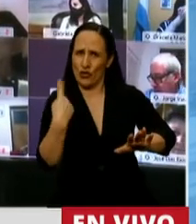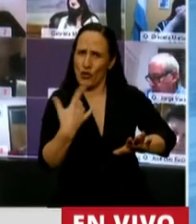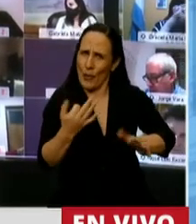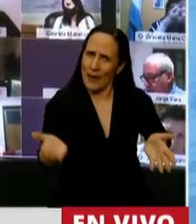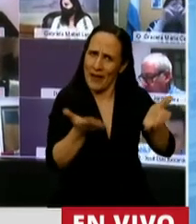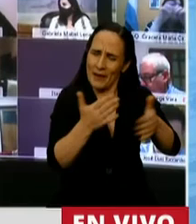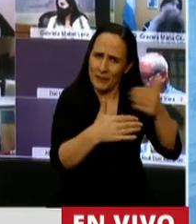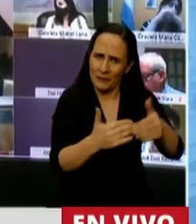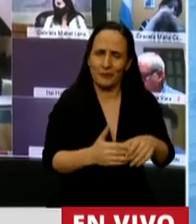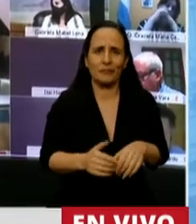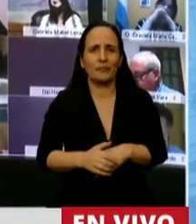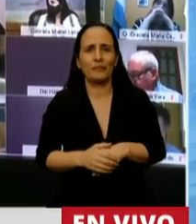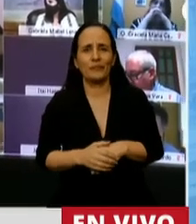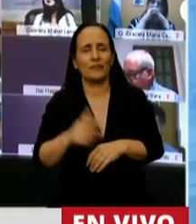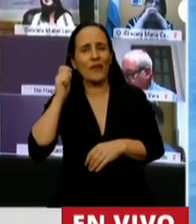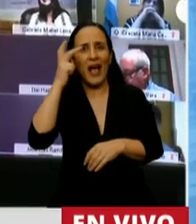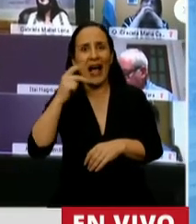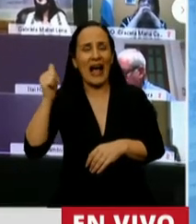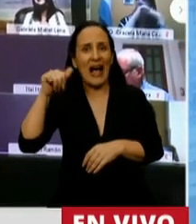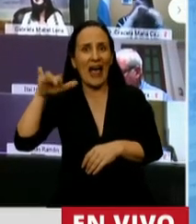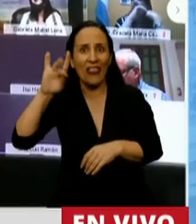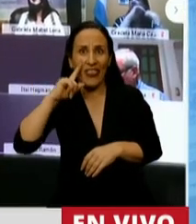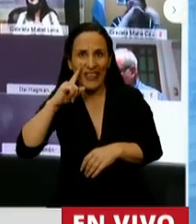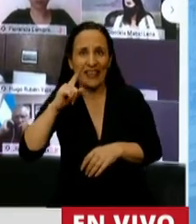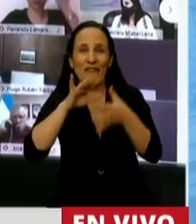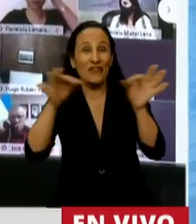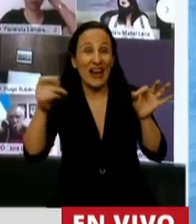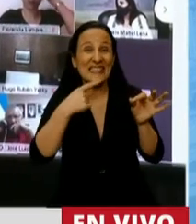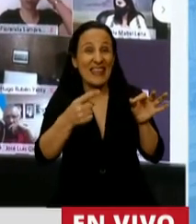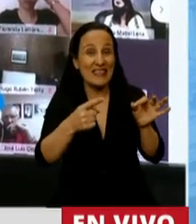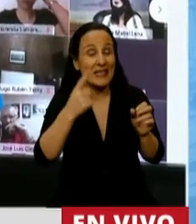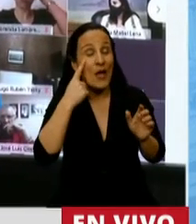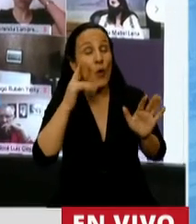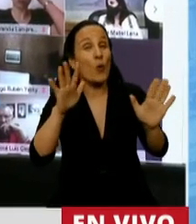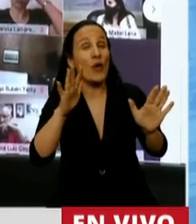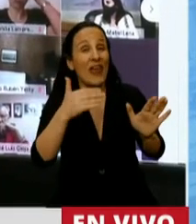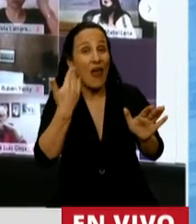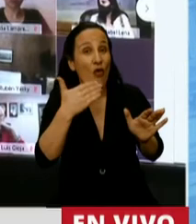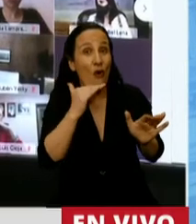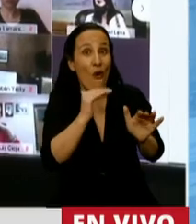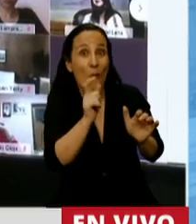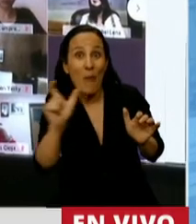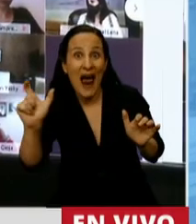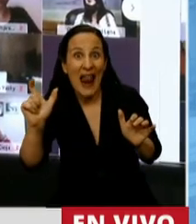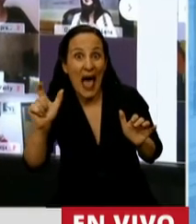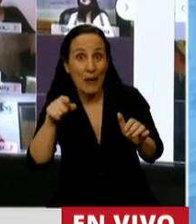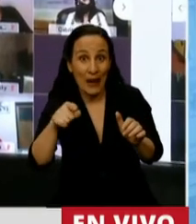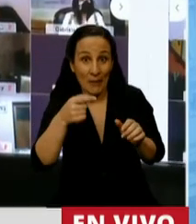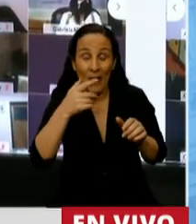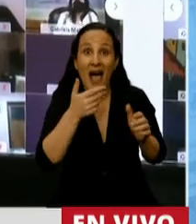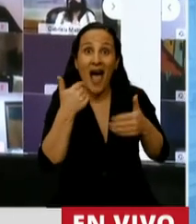marm a gandhi tiene una famosa frase que dice que debemos tener cuidado con nuestras palabras porque ésta se transformada en